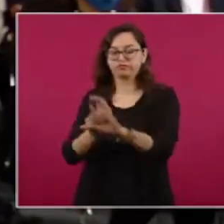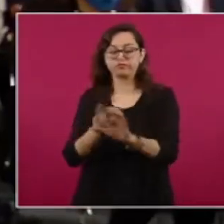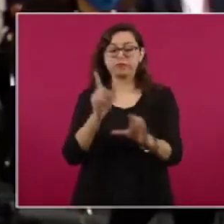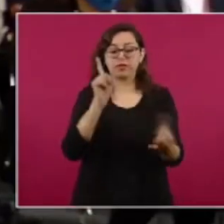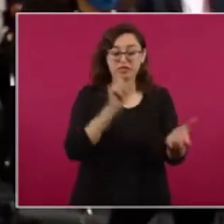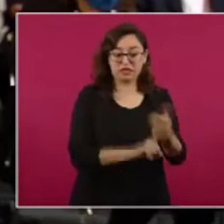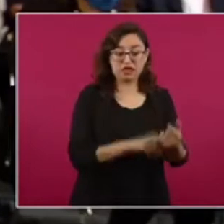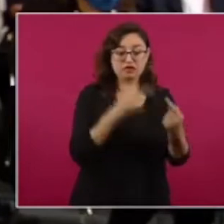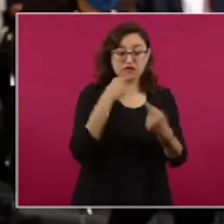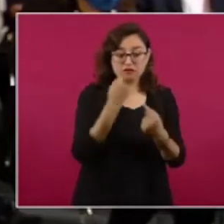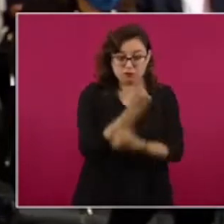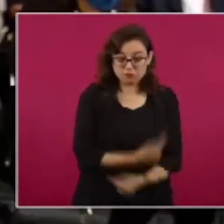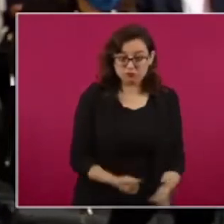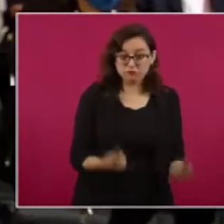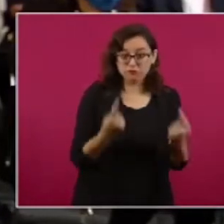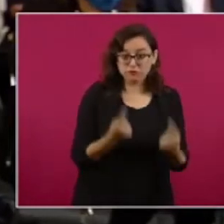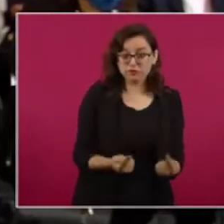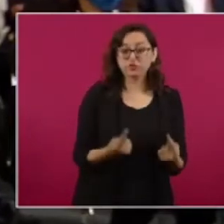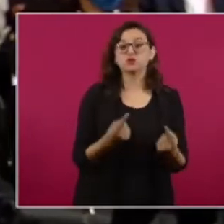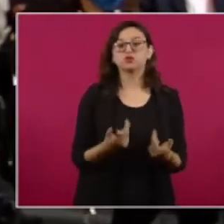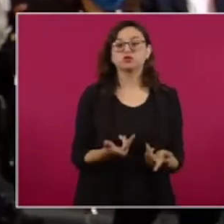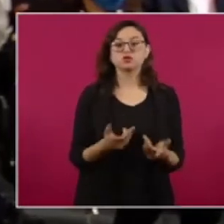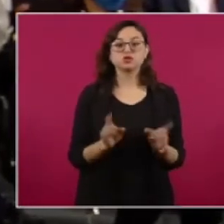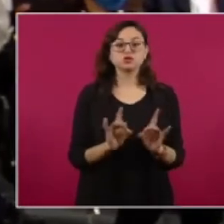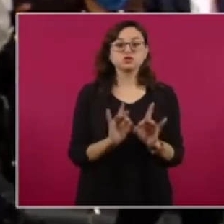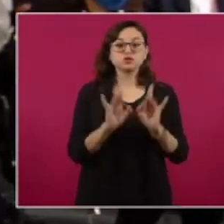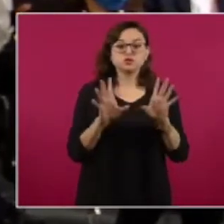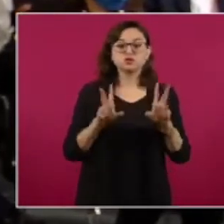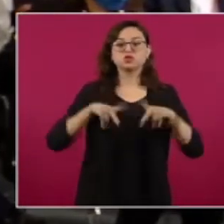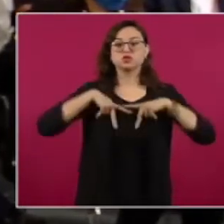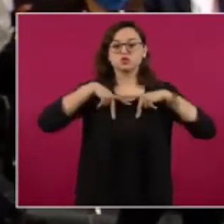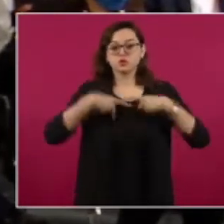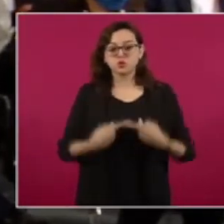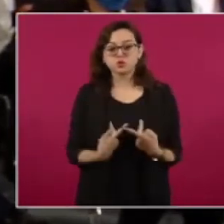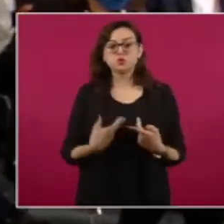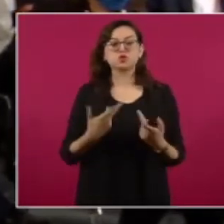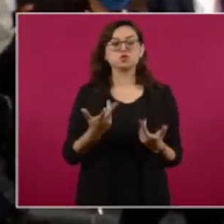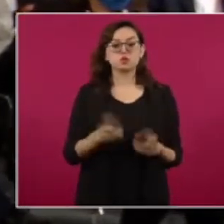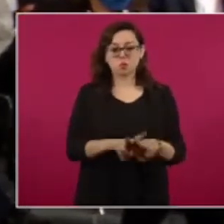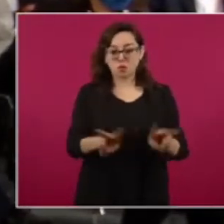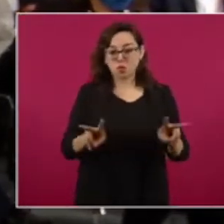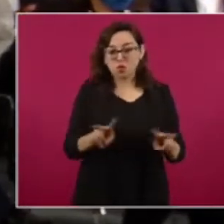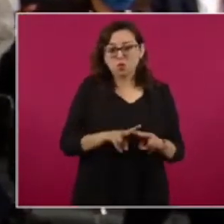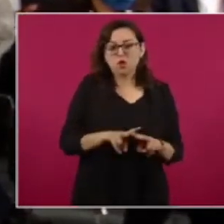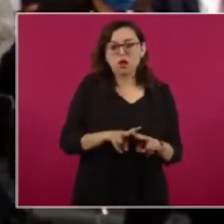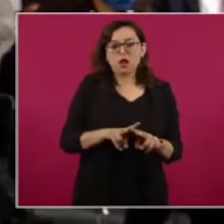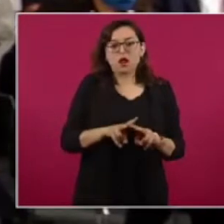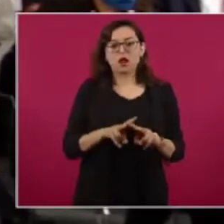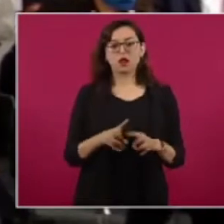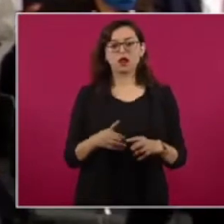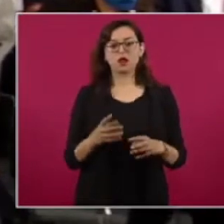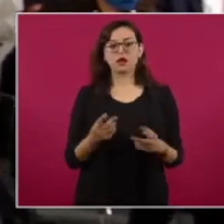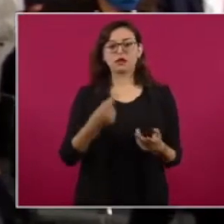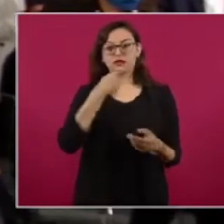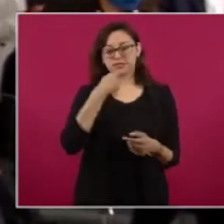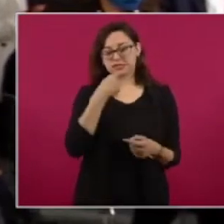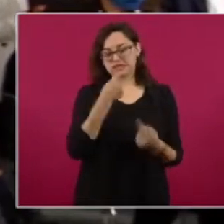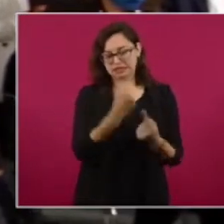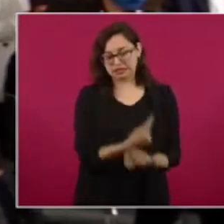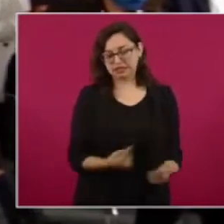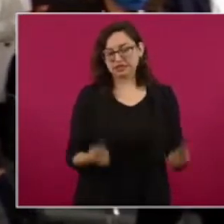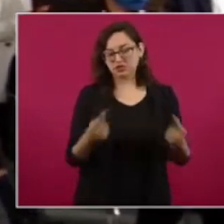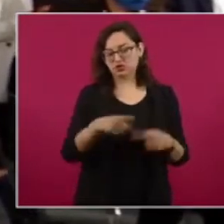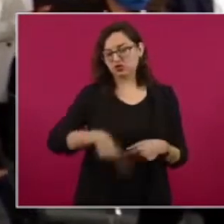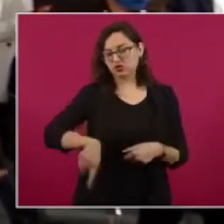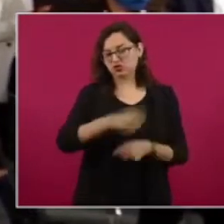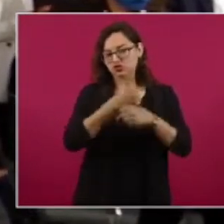destinados a atender a personas en situación de vulnerabilidad, en este caso son niños víctimas de trata